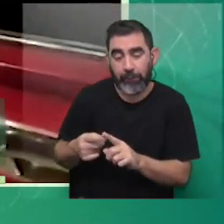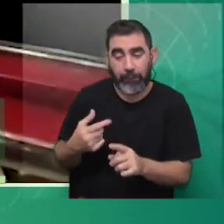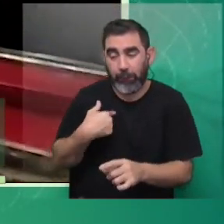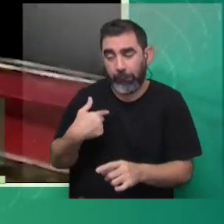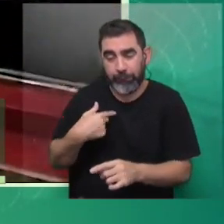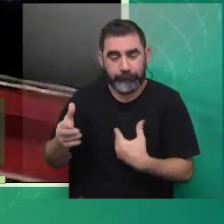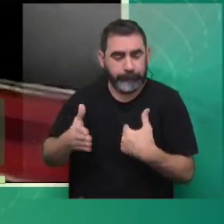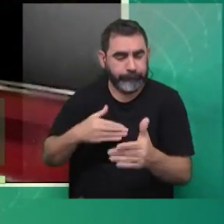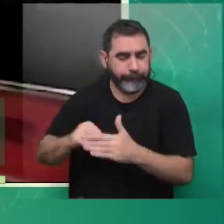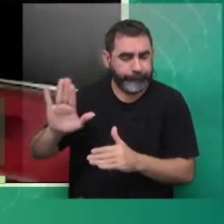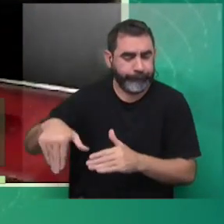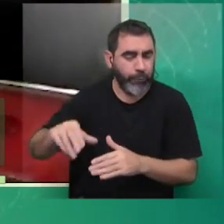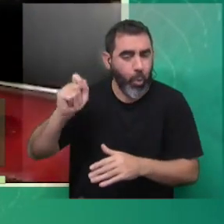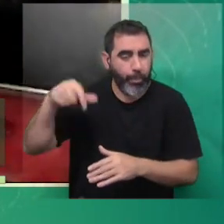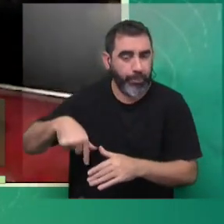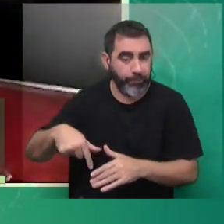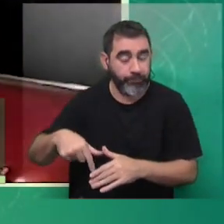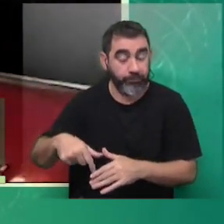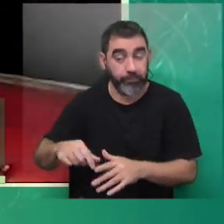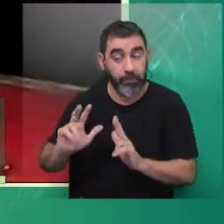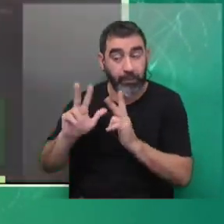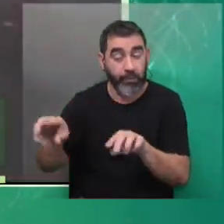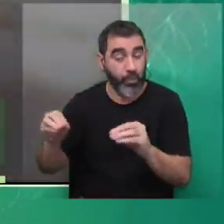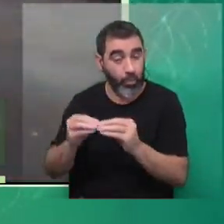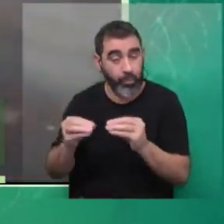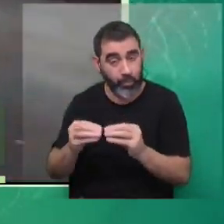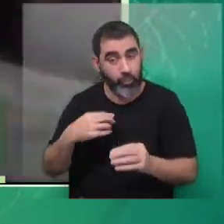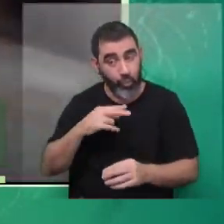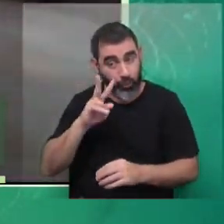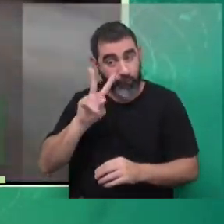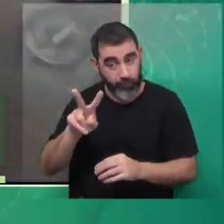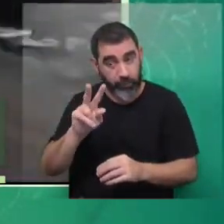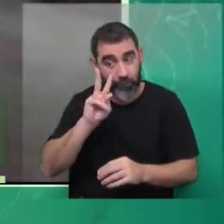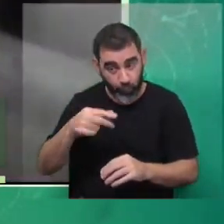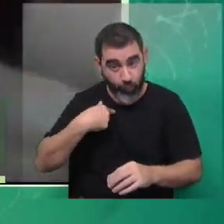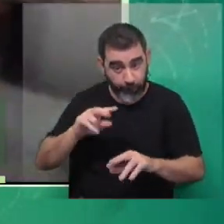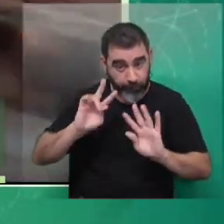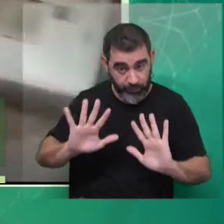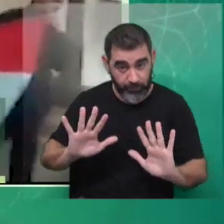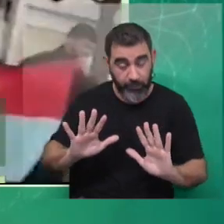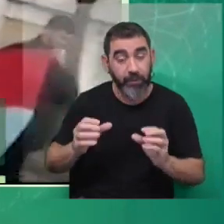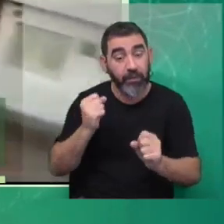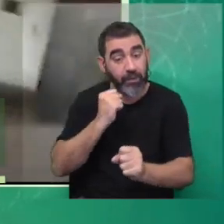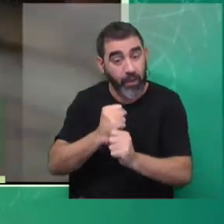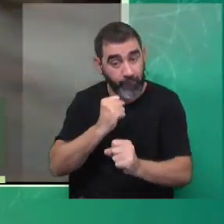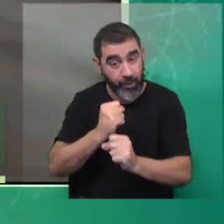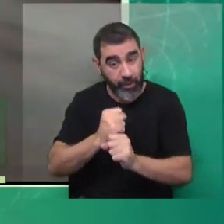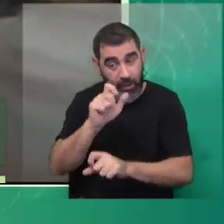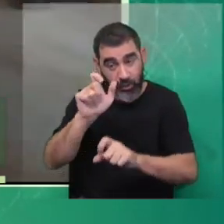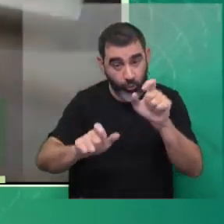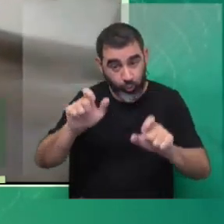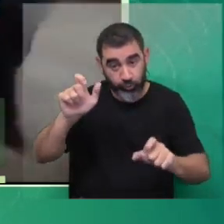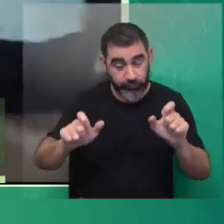voto es mínimo como decía el compañero que yo lo vi lo presencié y vi que los trabajadores